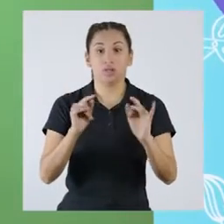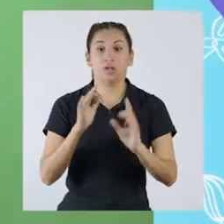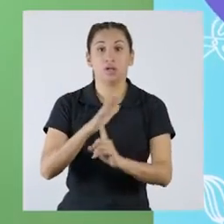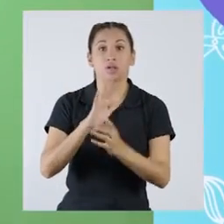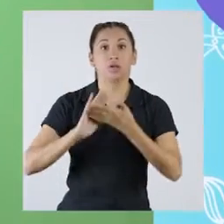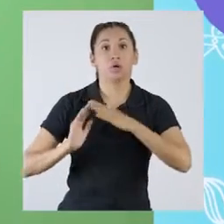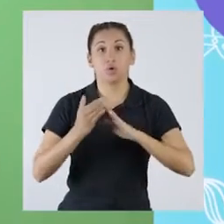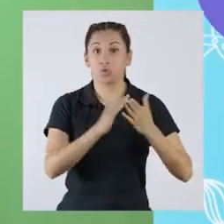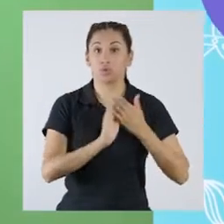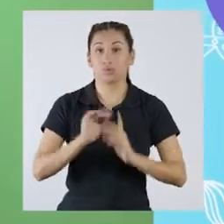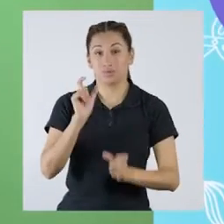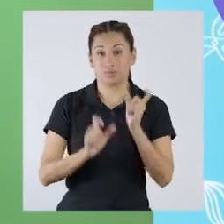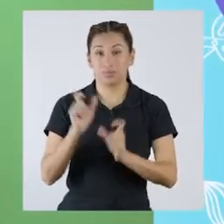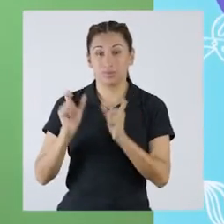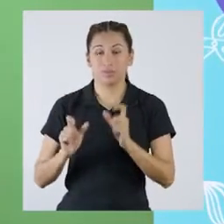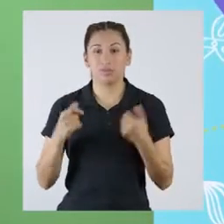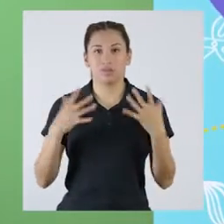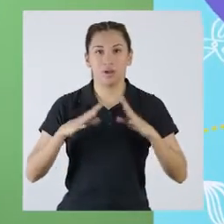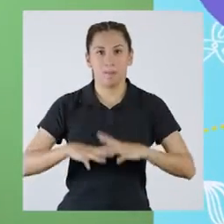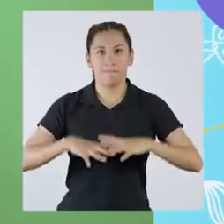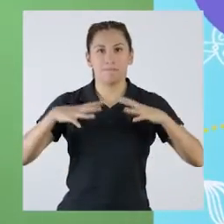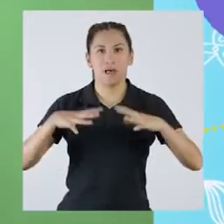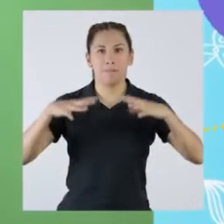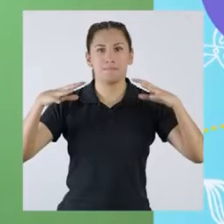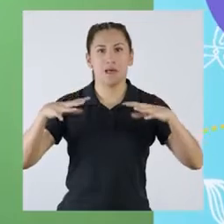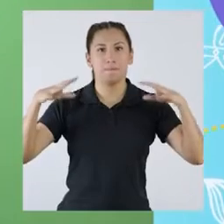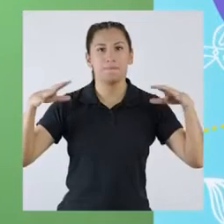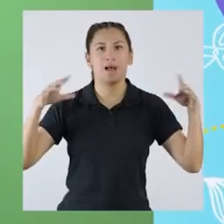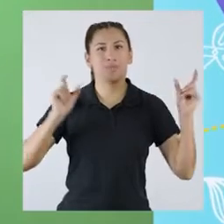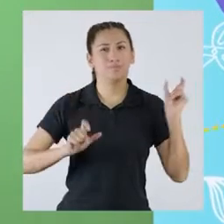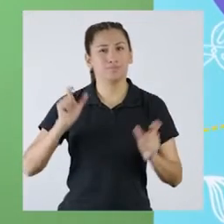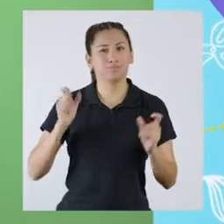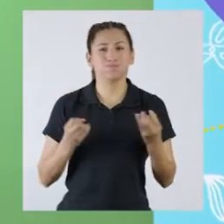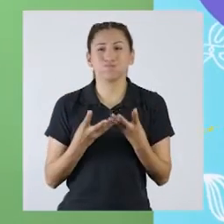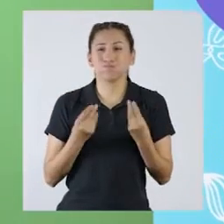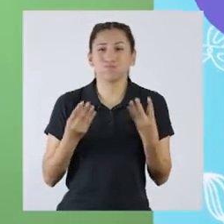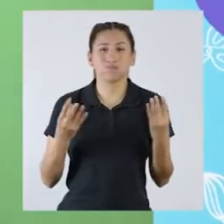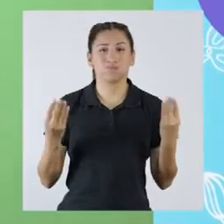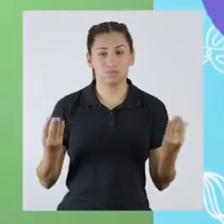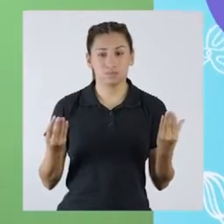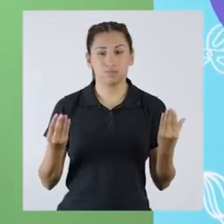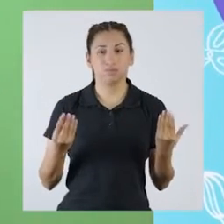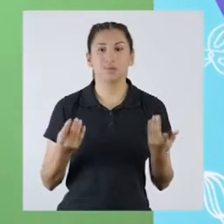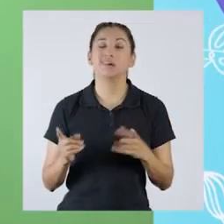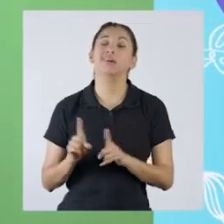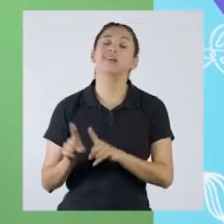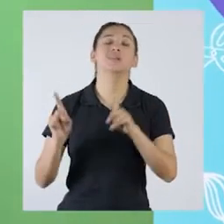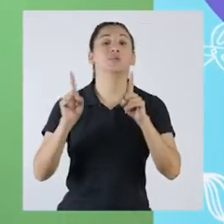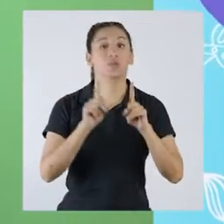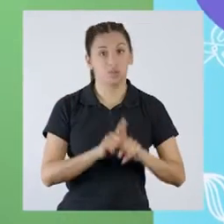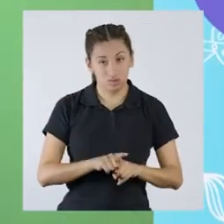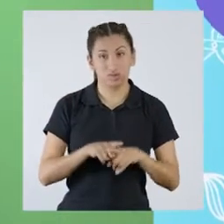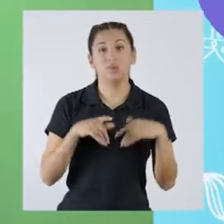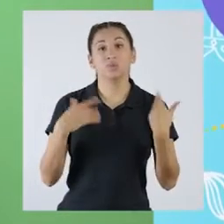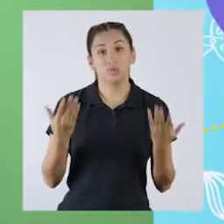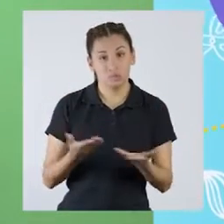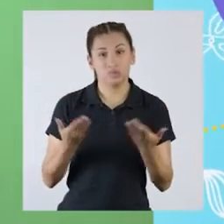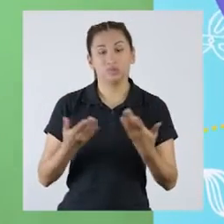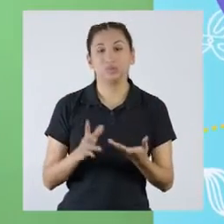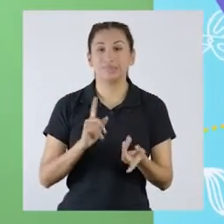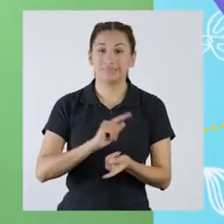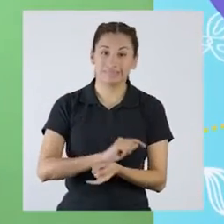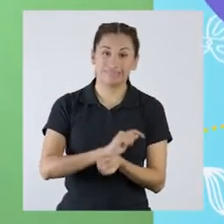la población humana ha crecido considerablemente. Como consecuencia,